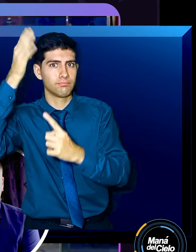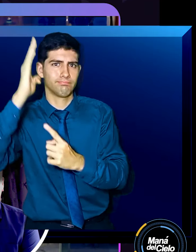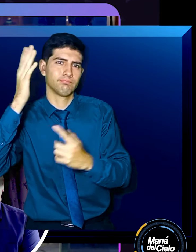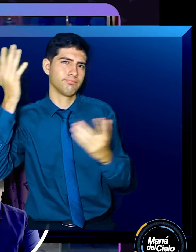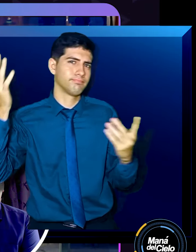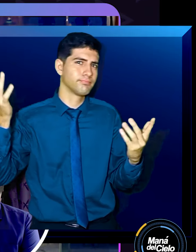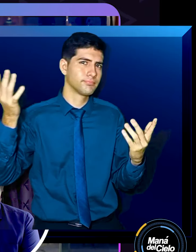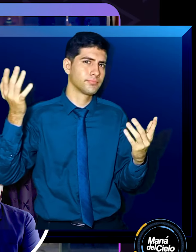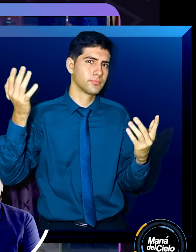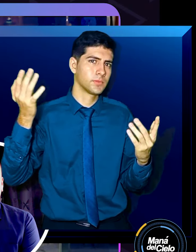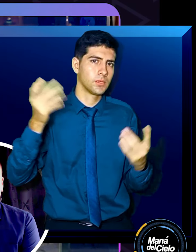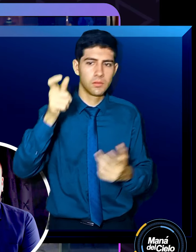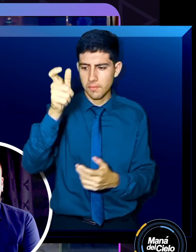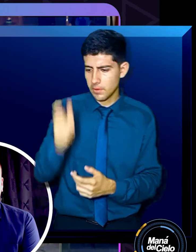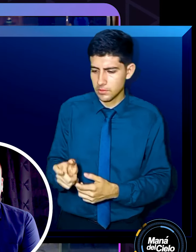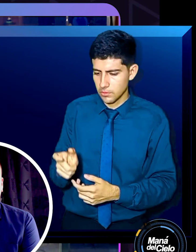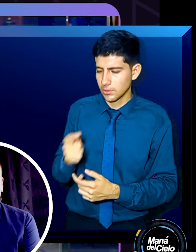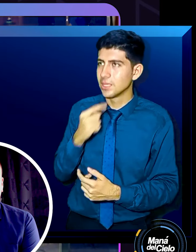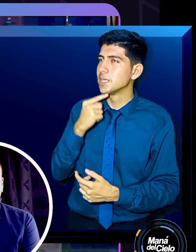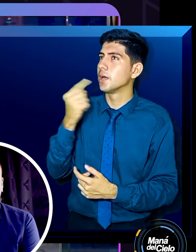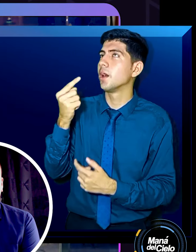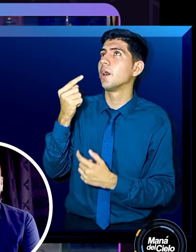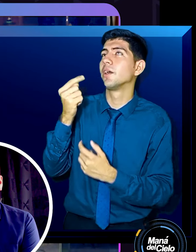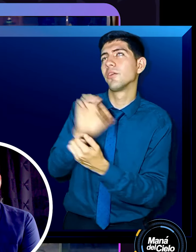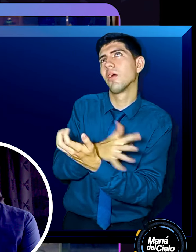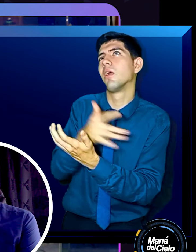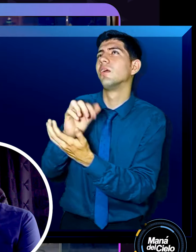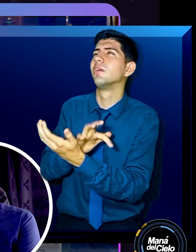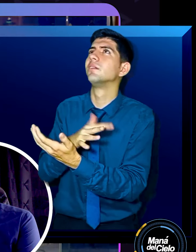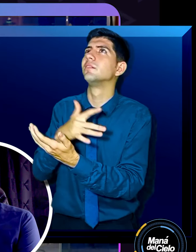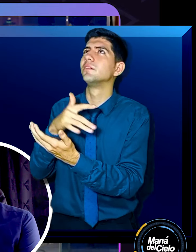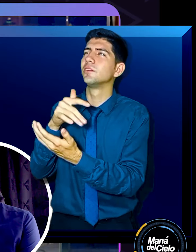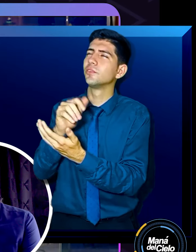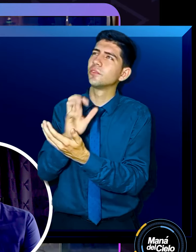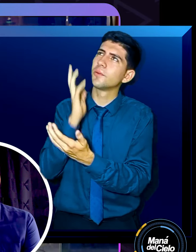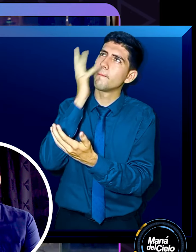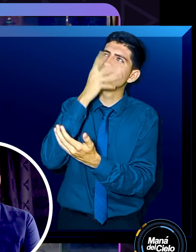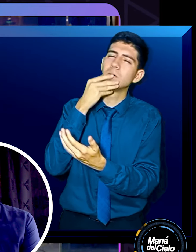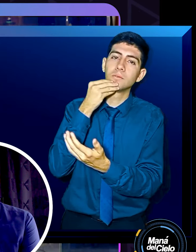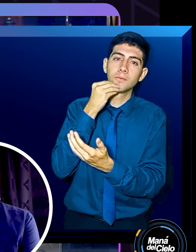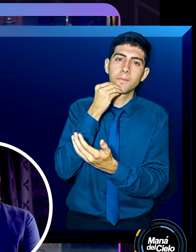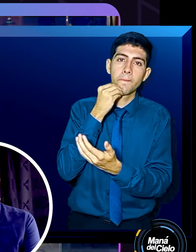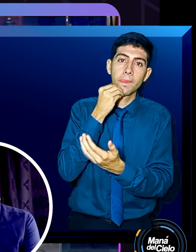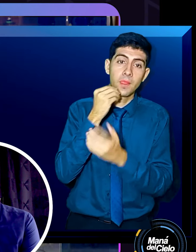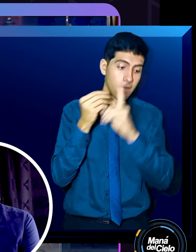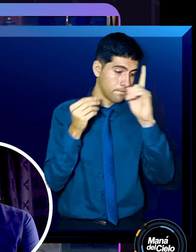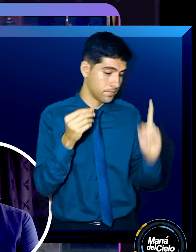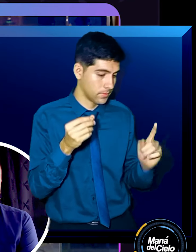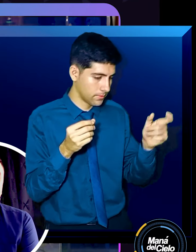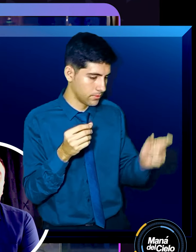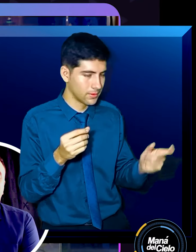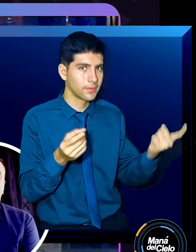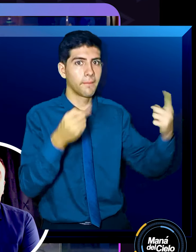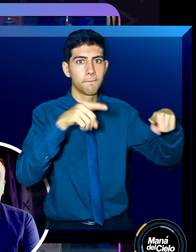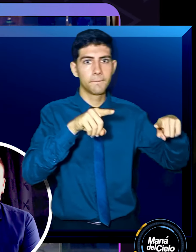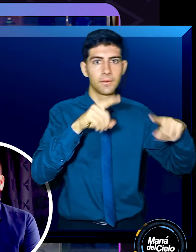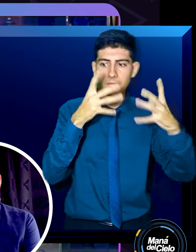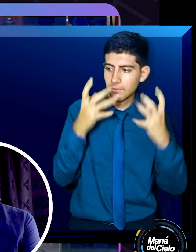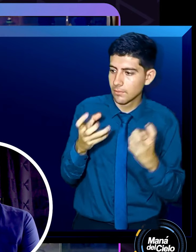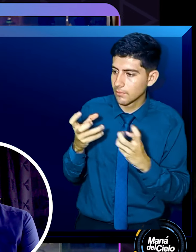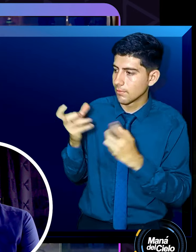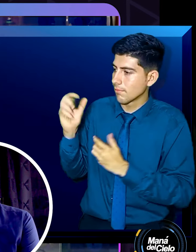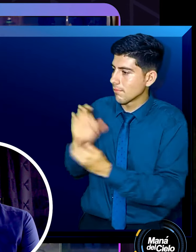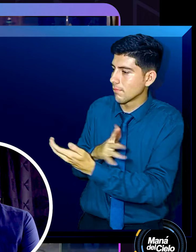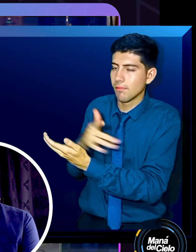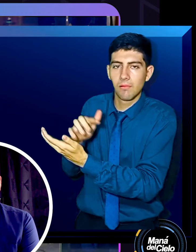Entonces, si sale una hermana aquí que canta lindo, la otra ya quiere cantar lindo como ella y resulta que es más desentonada aquí. Entonces no le va a